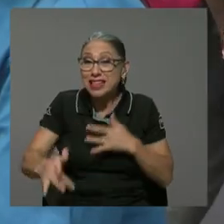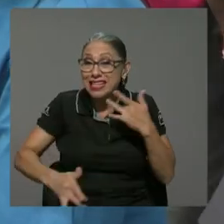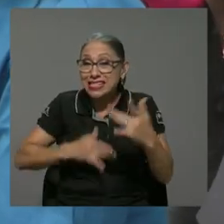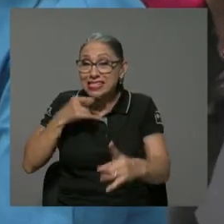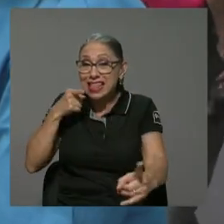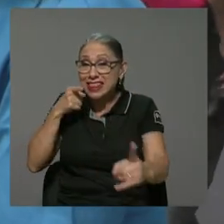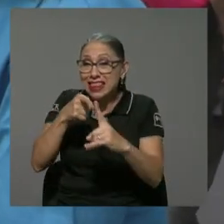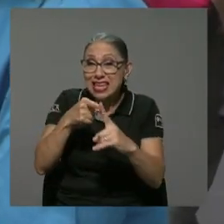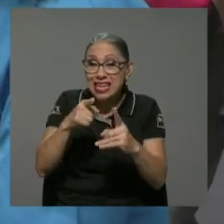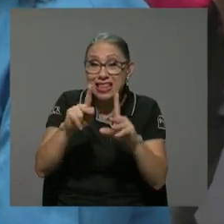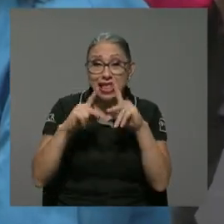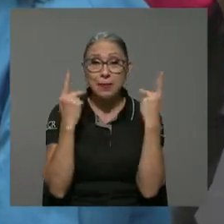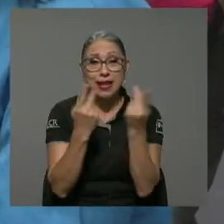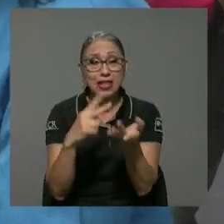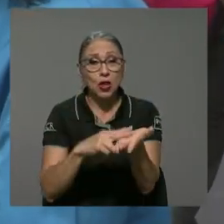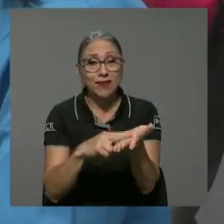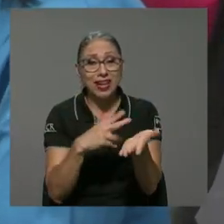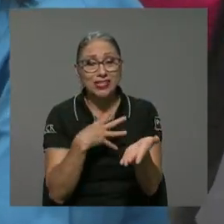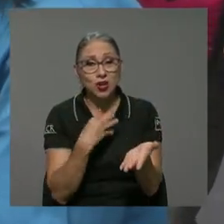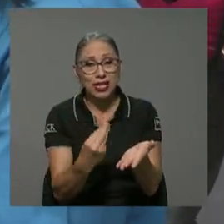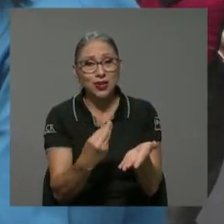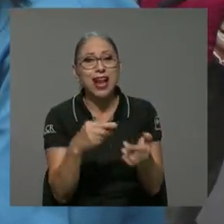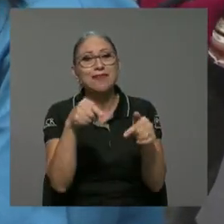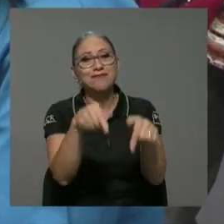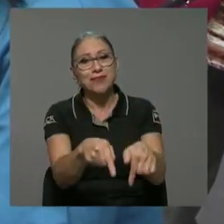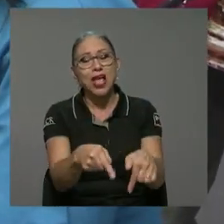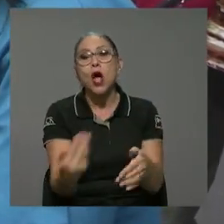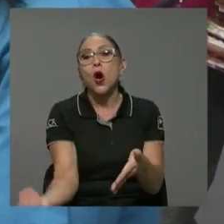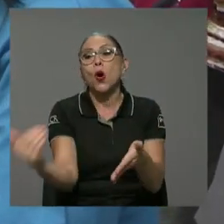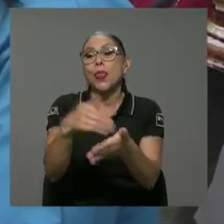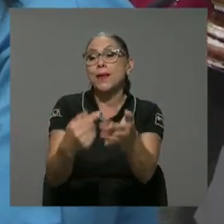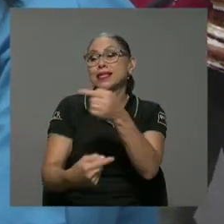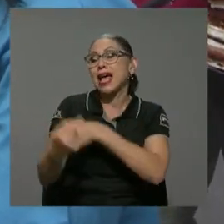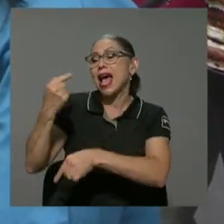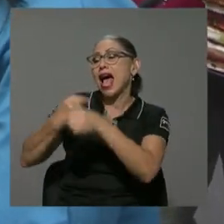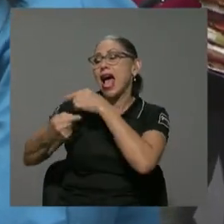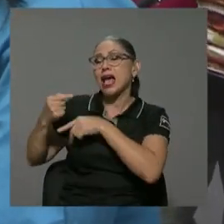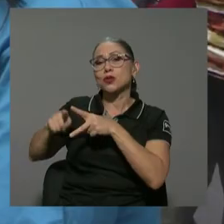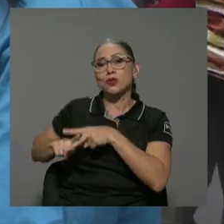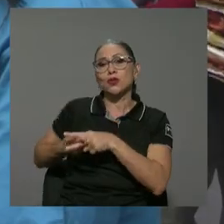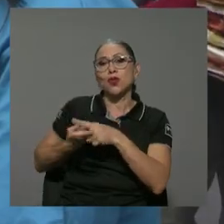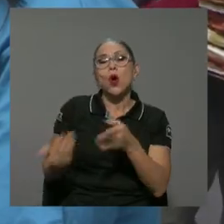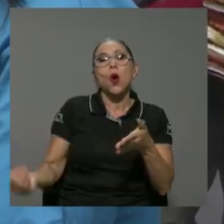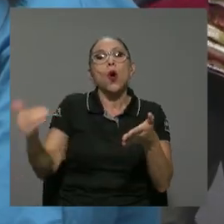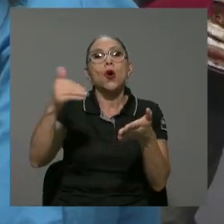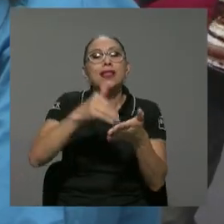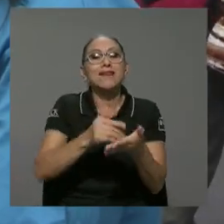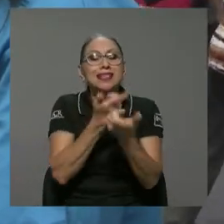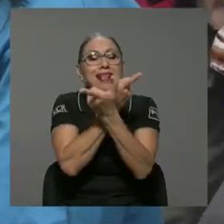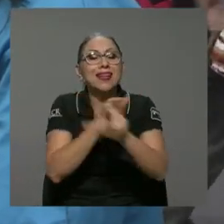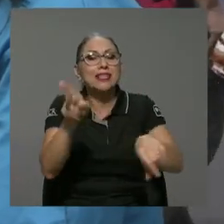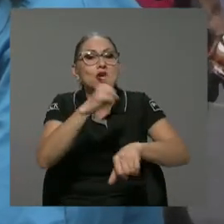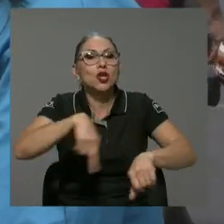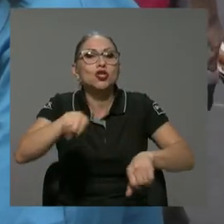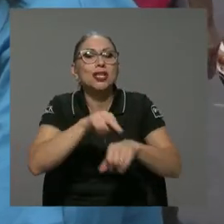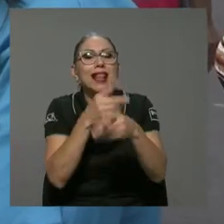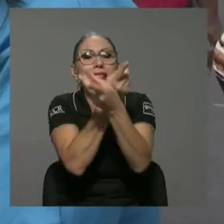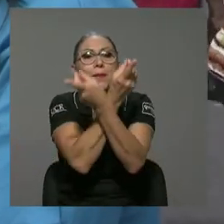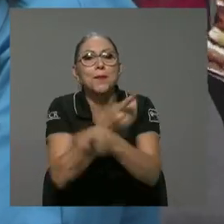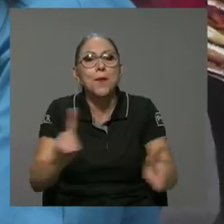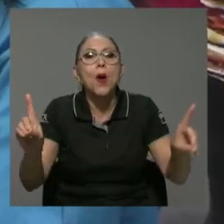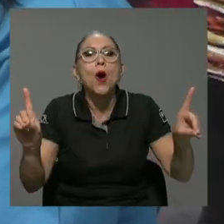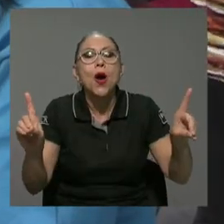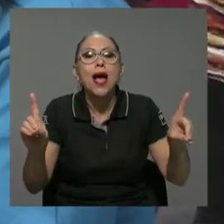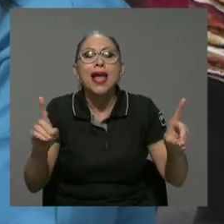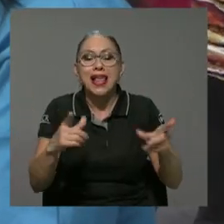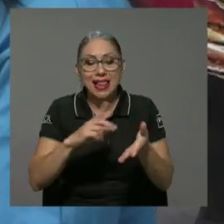Y Liberación está volviendo a sus raíces. Liberación está volviendo a ser el Liberación socialdemócrata, el Liberación de compromiso,